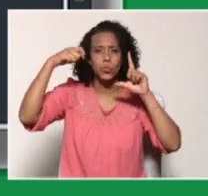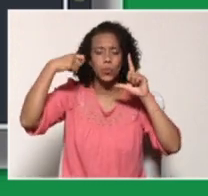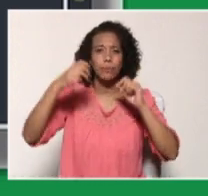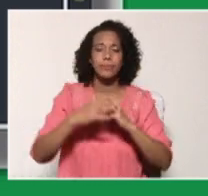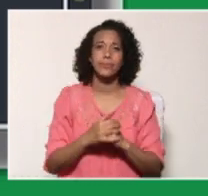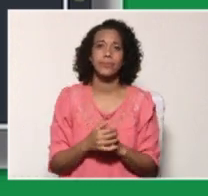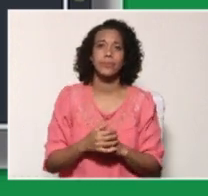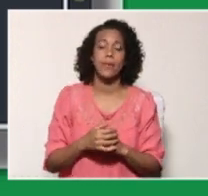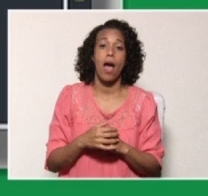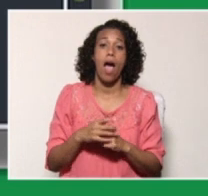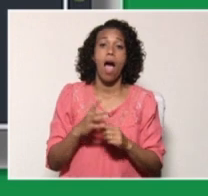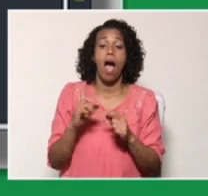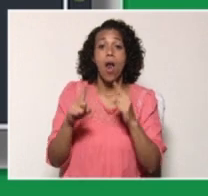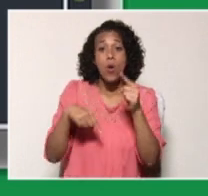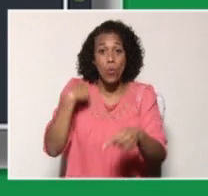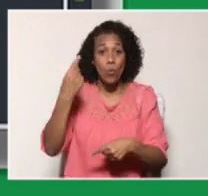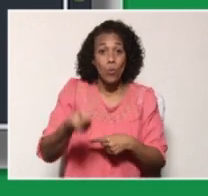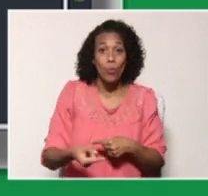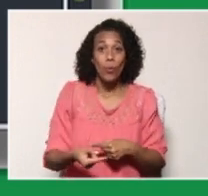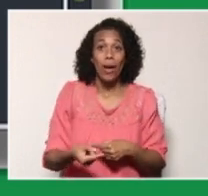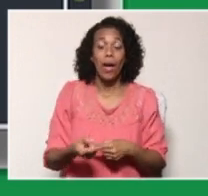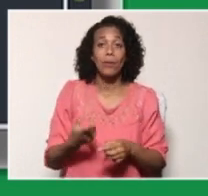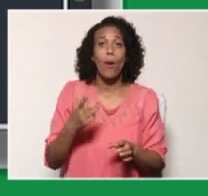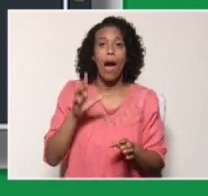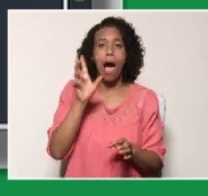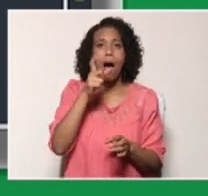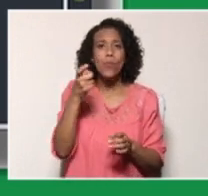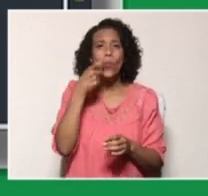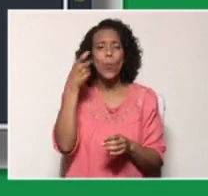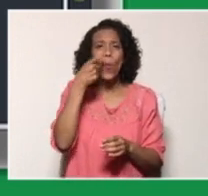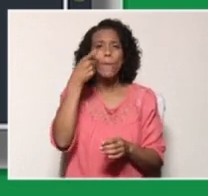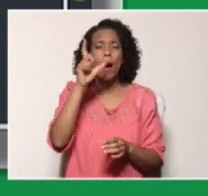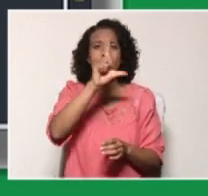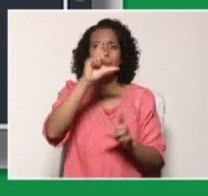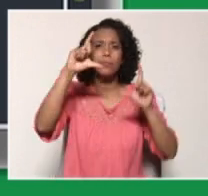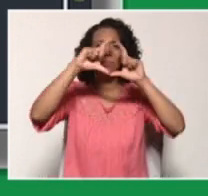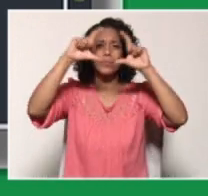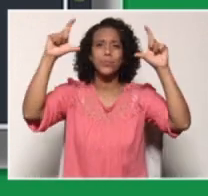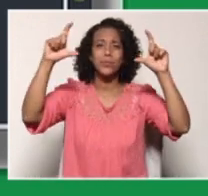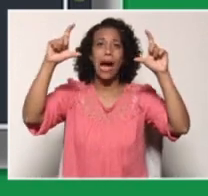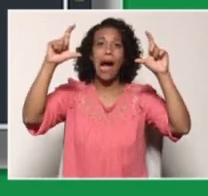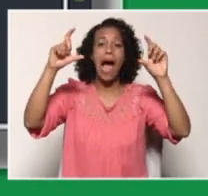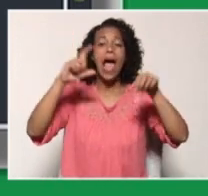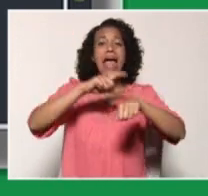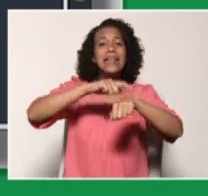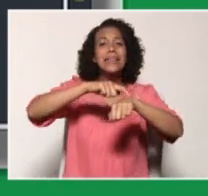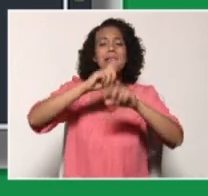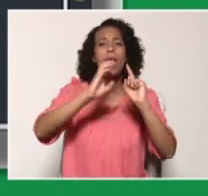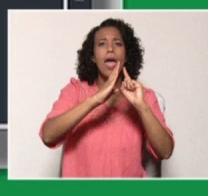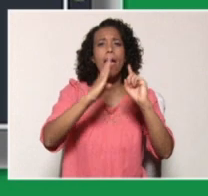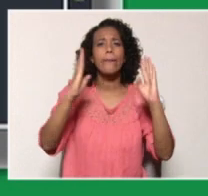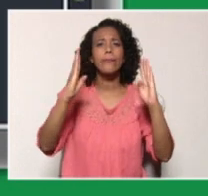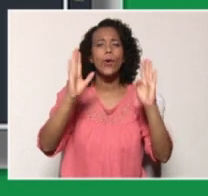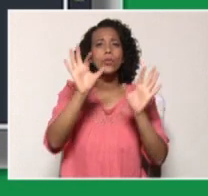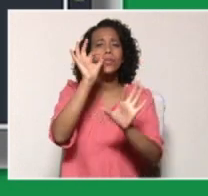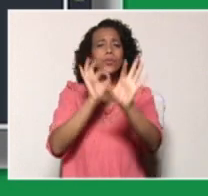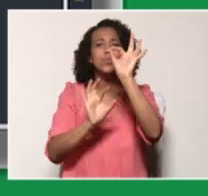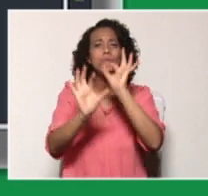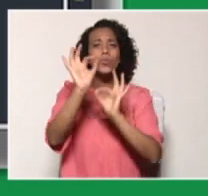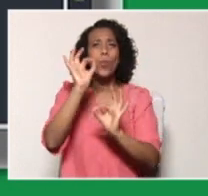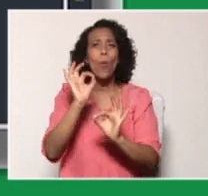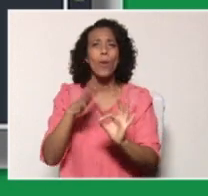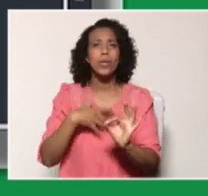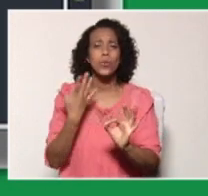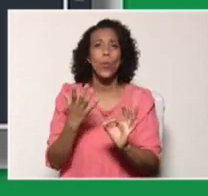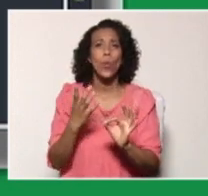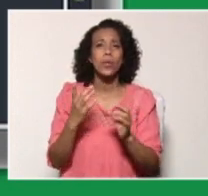Posterior a esto nos dirigimos hacia la parte de transiciones y le seleccionamos la transición que le